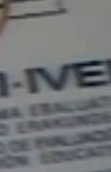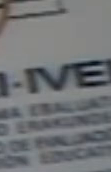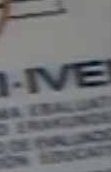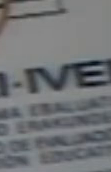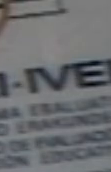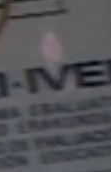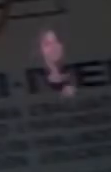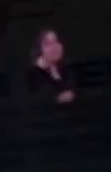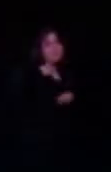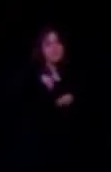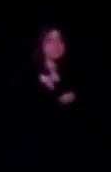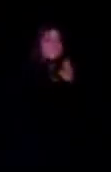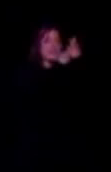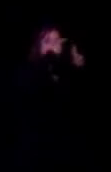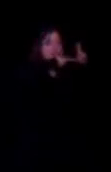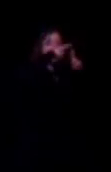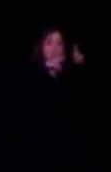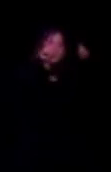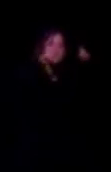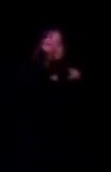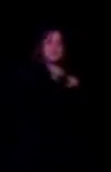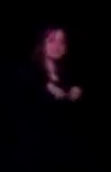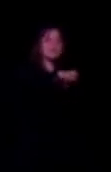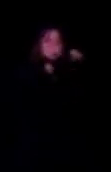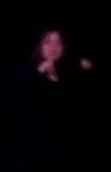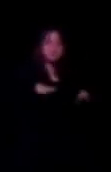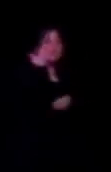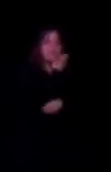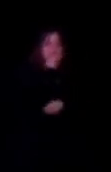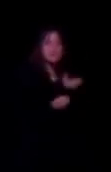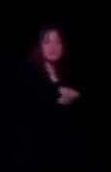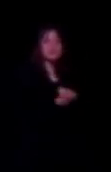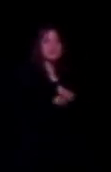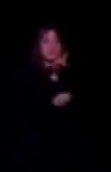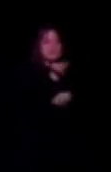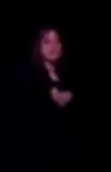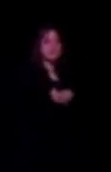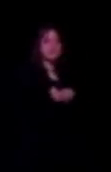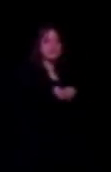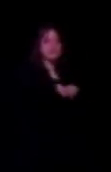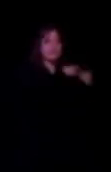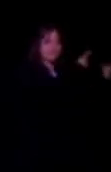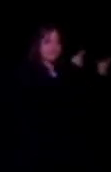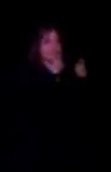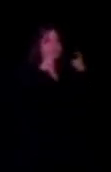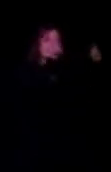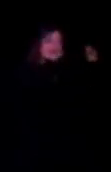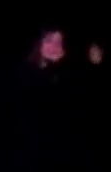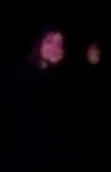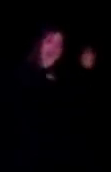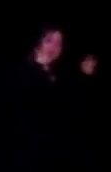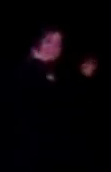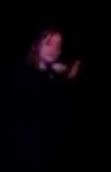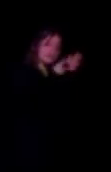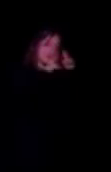de cursos la investigación sobre el abandono escolar la respuesta del sistema educativo a las necesidades educativas especiales